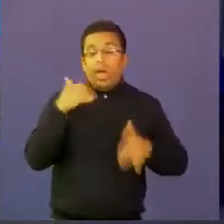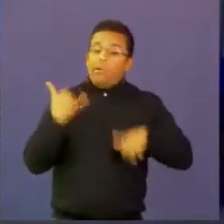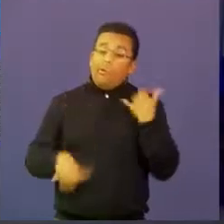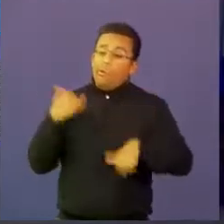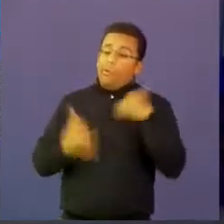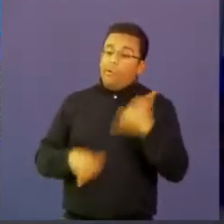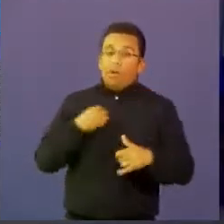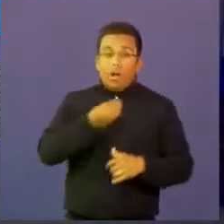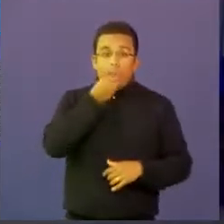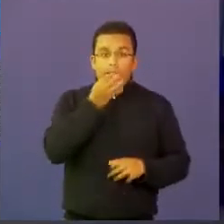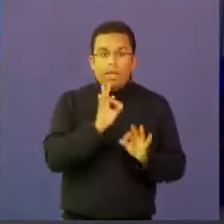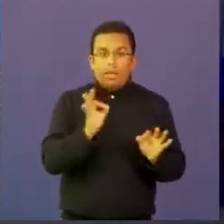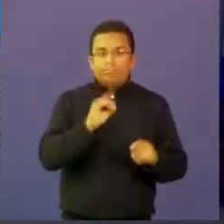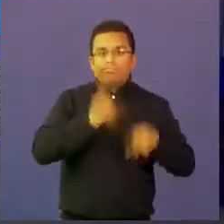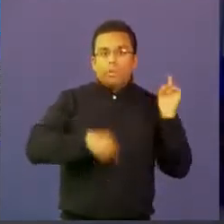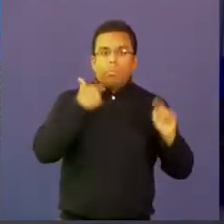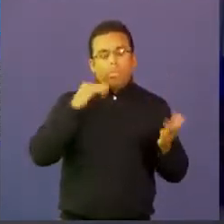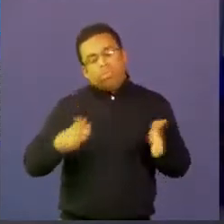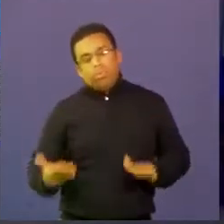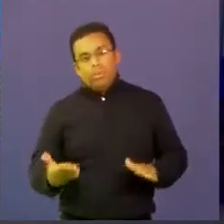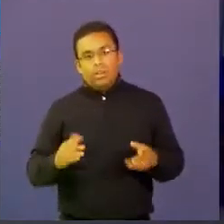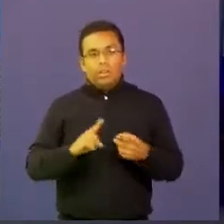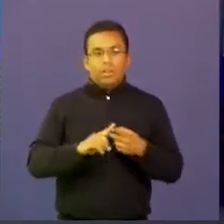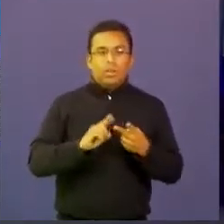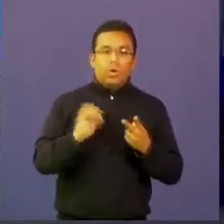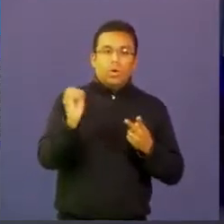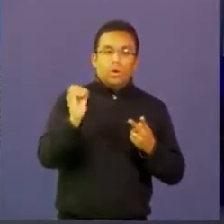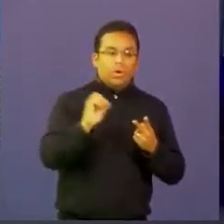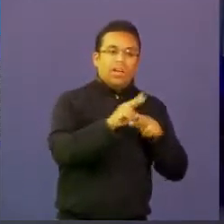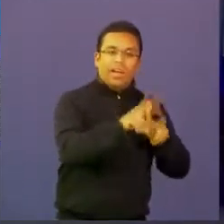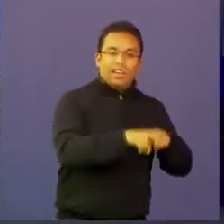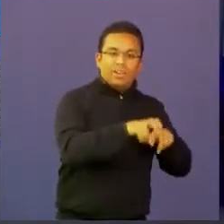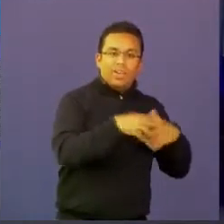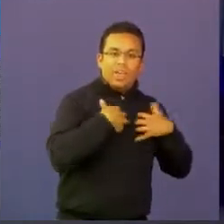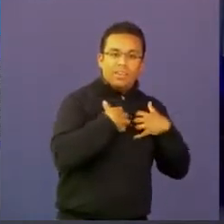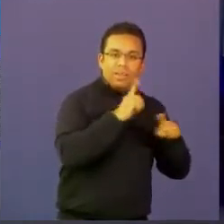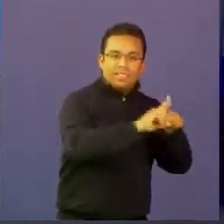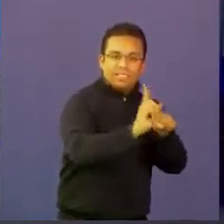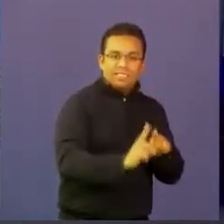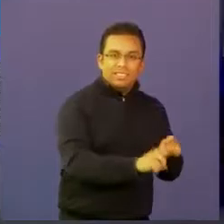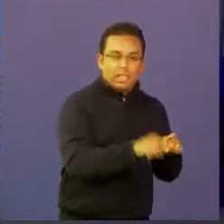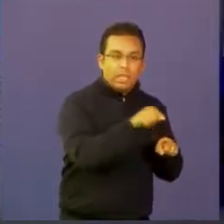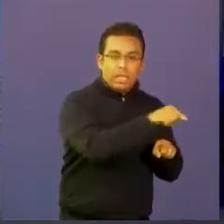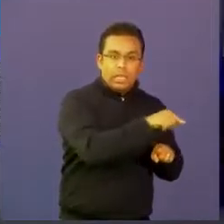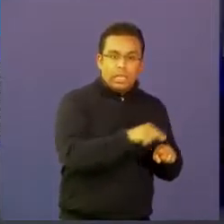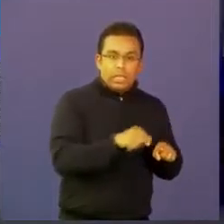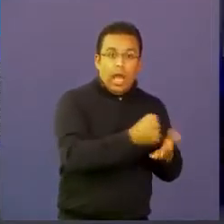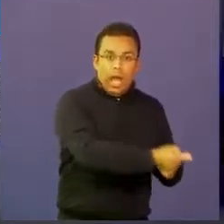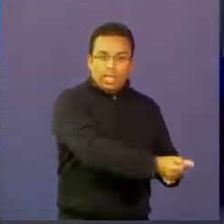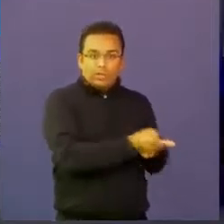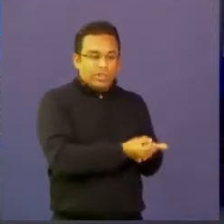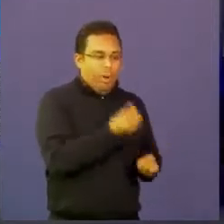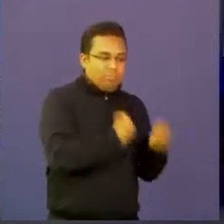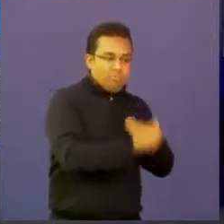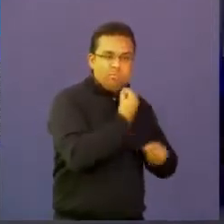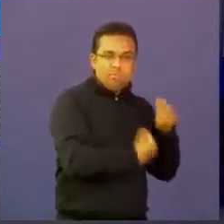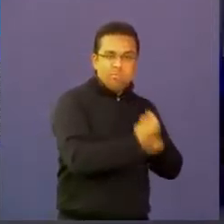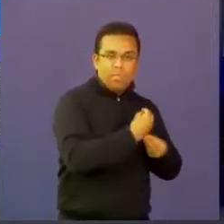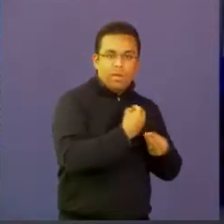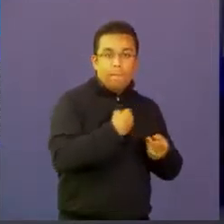agricultura para tener alimentos hay todo un tema también de sobrevivencia entonces que permite desarrollar parte